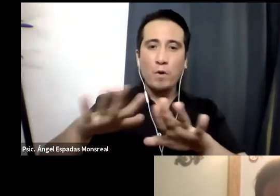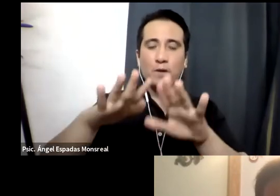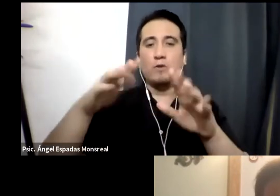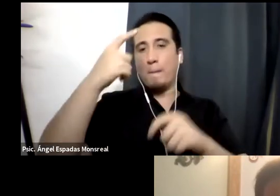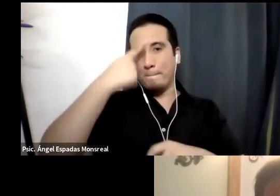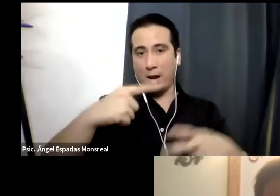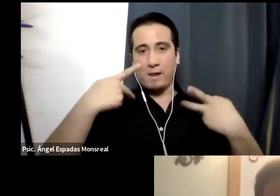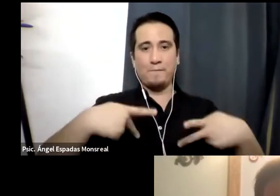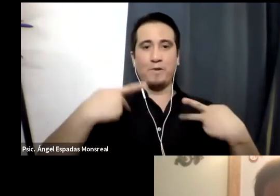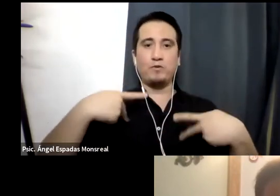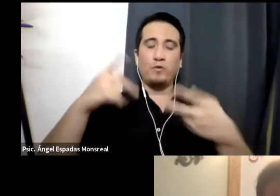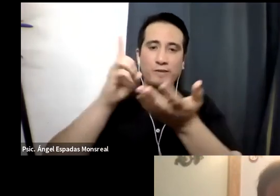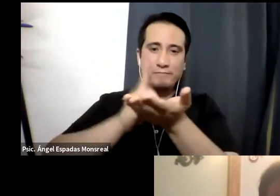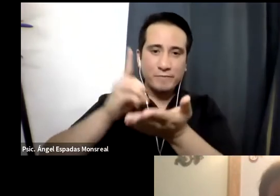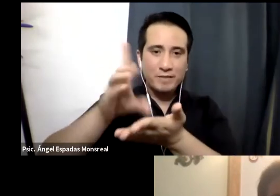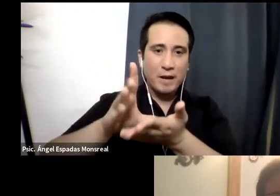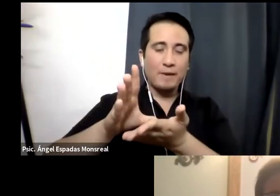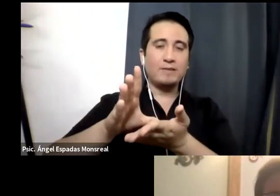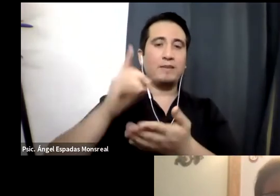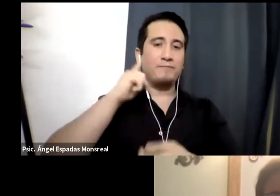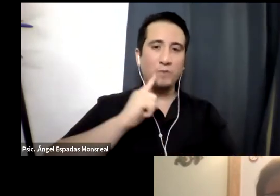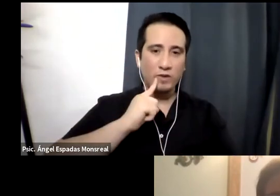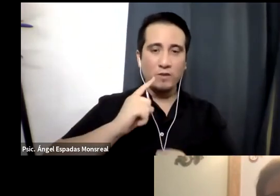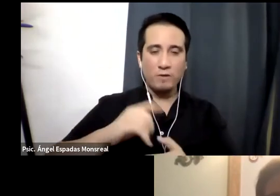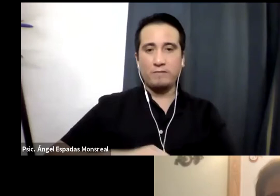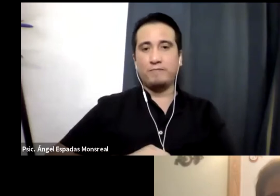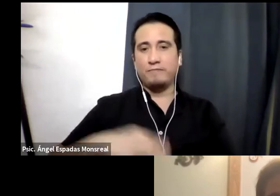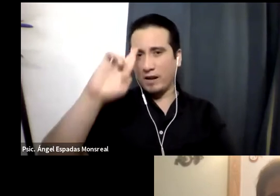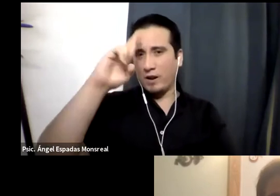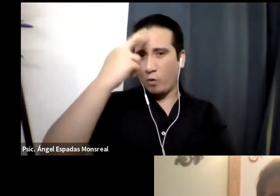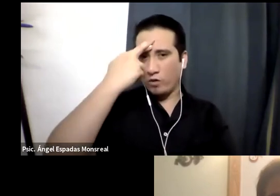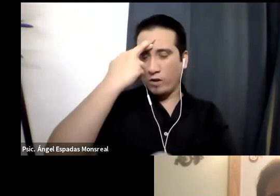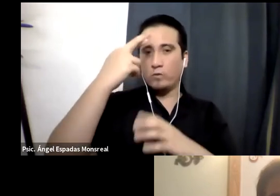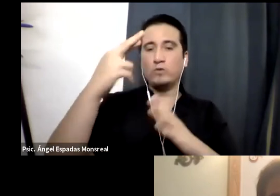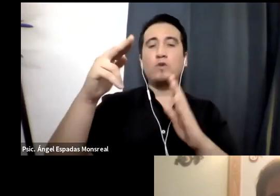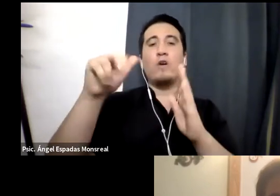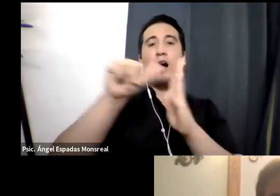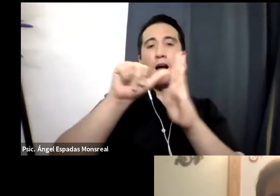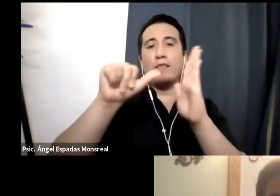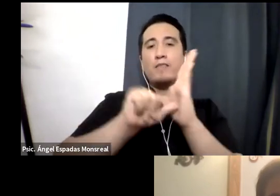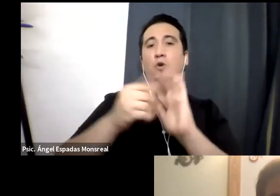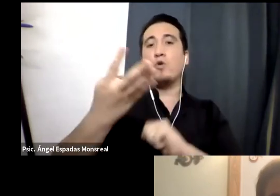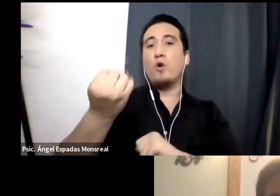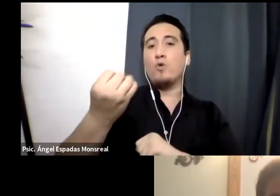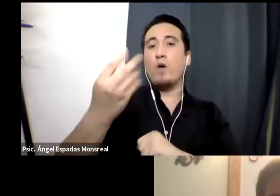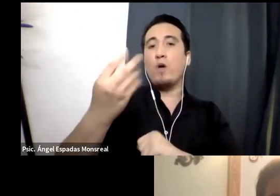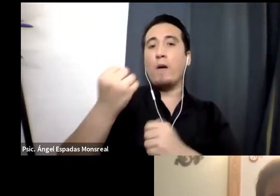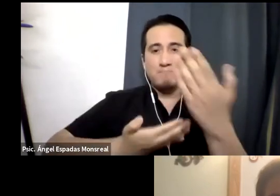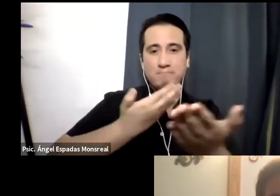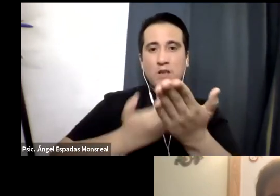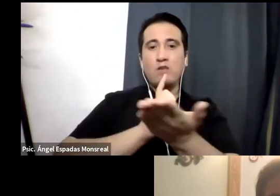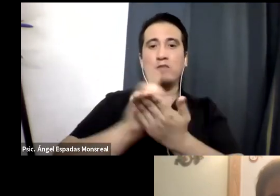personas con discapacidad auditiva. Recordemos que el artículo 9 de la Convención sobre los Derechos de las Personas